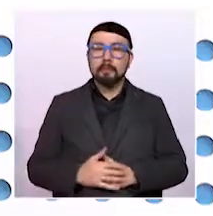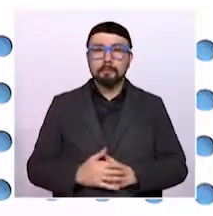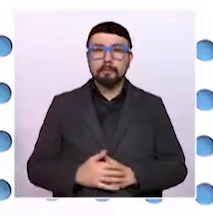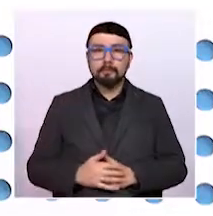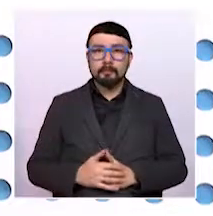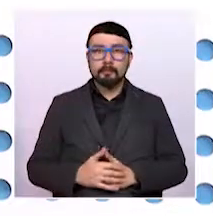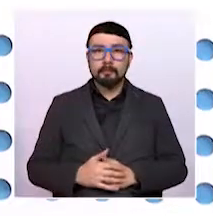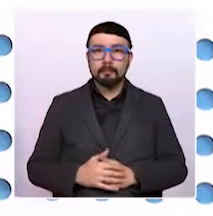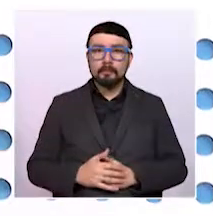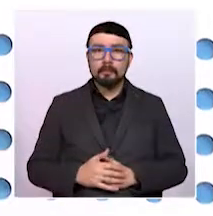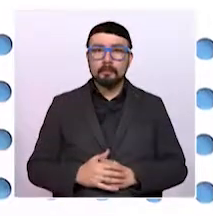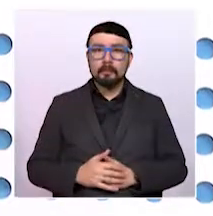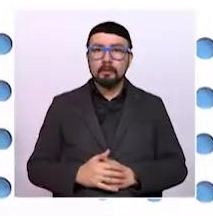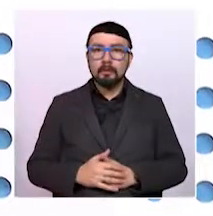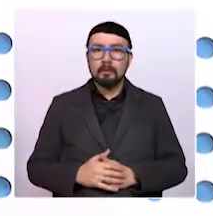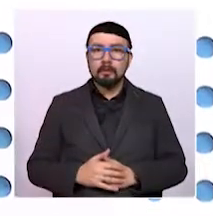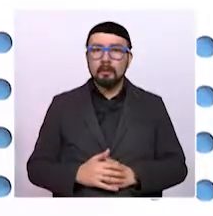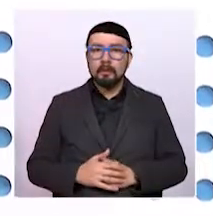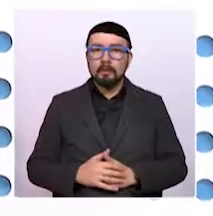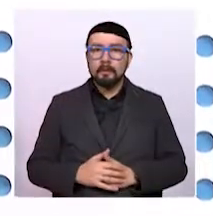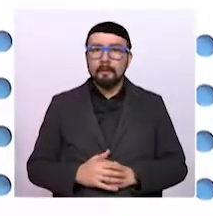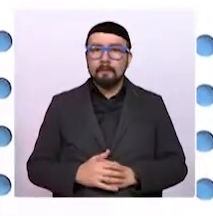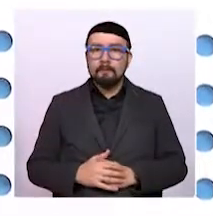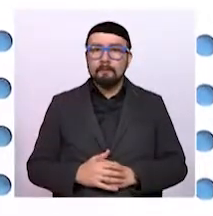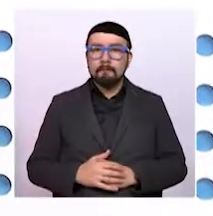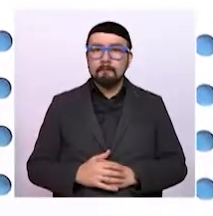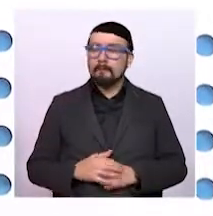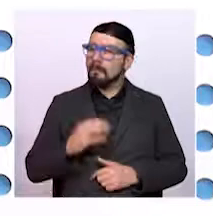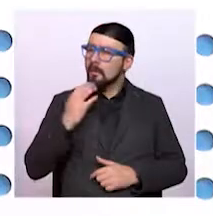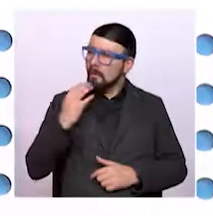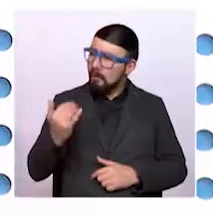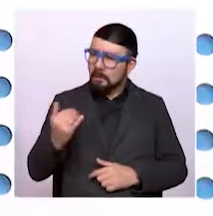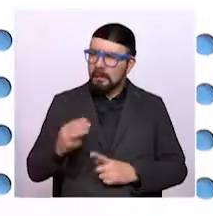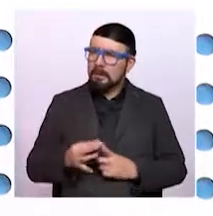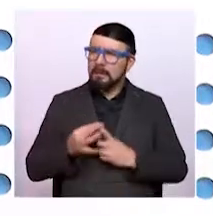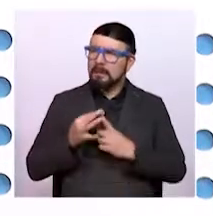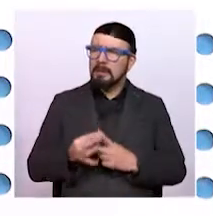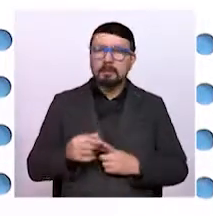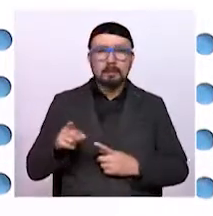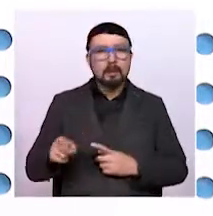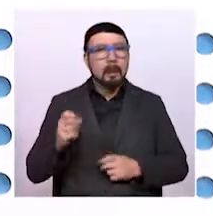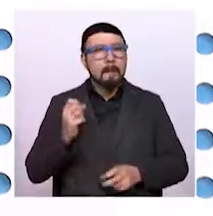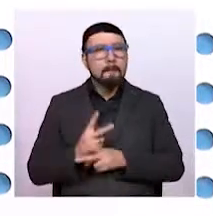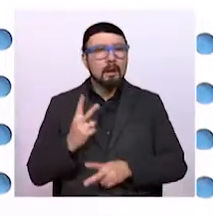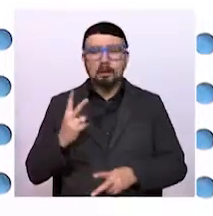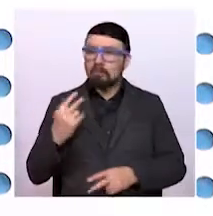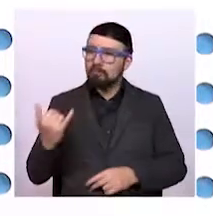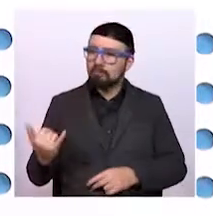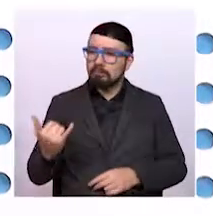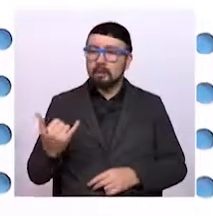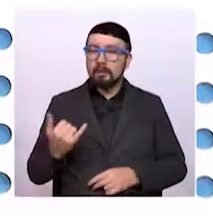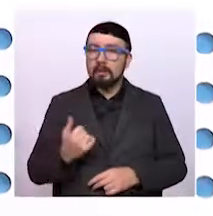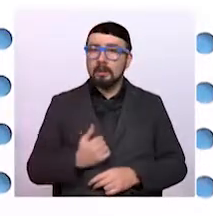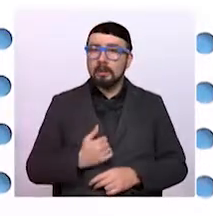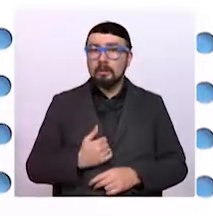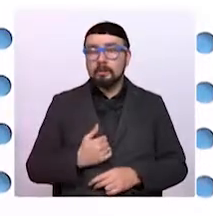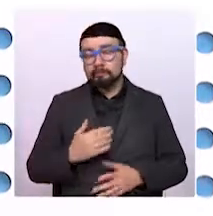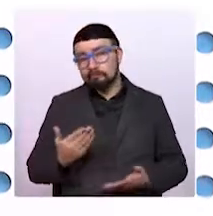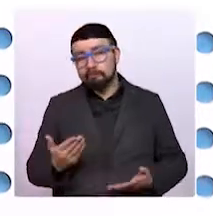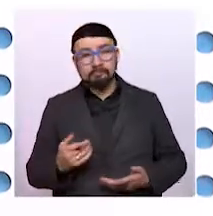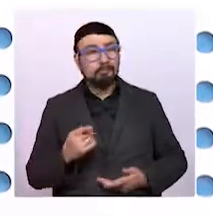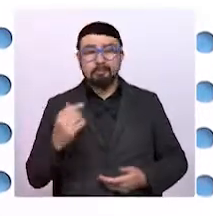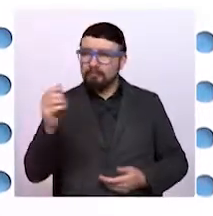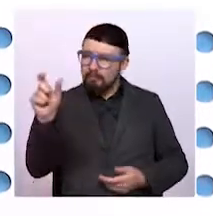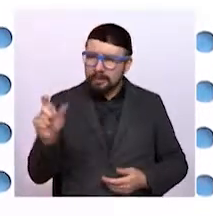digamos que en la rotación nos profundizamos sobre todo en alto riesgo que son nuevos pacientes que ya